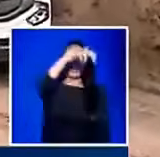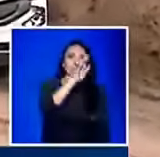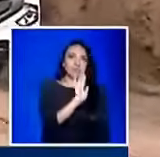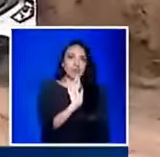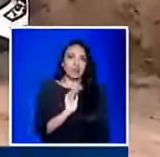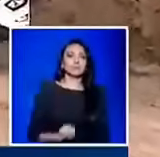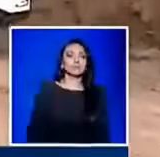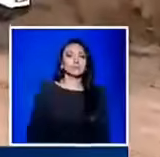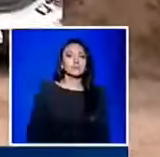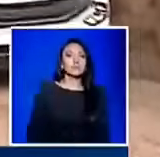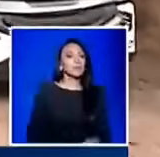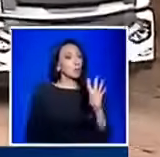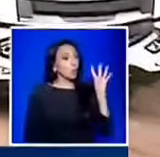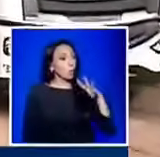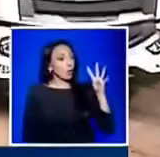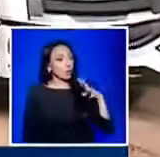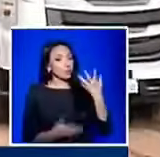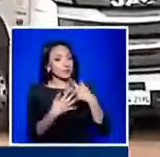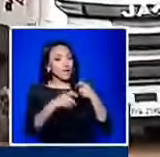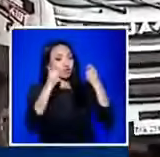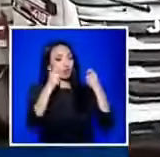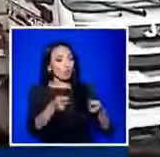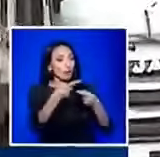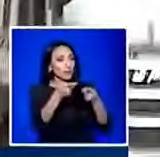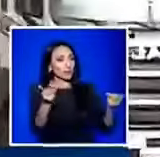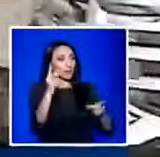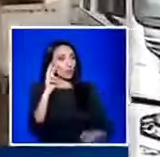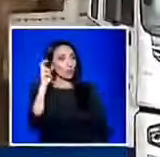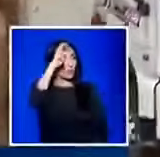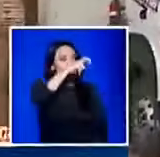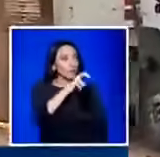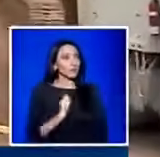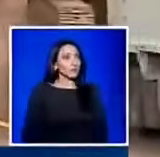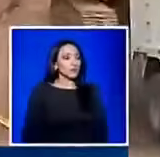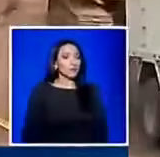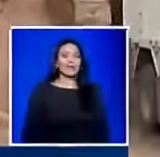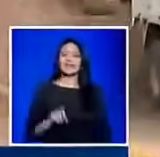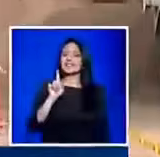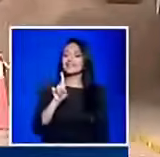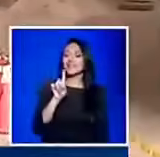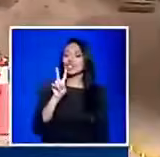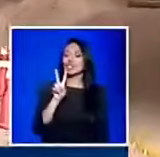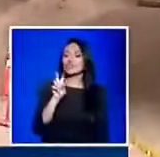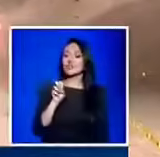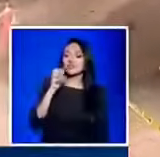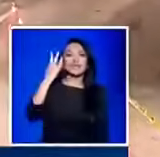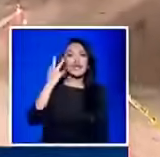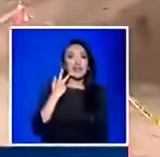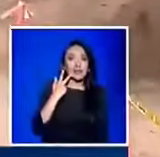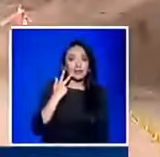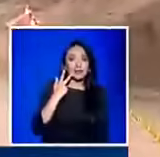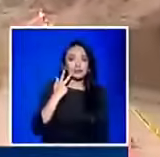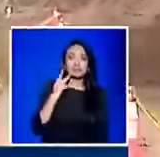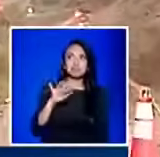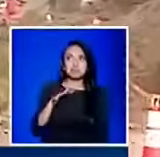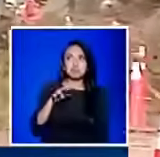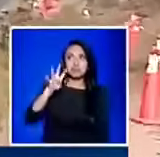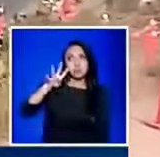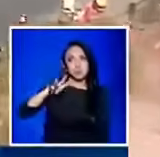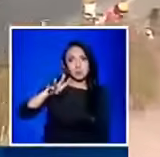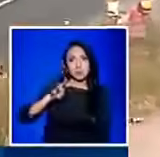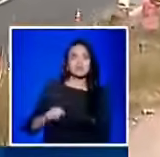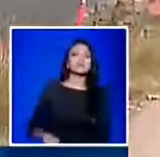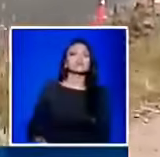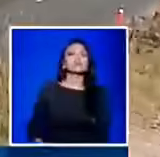dentro de 4 meses los vecinos ya contarían con este puente peatonal. En 120 días se considera ya la ejecución, inclusive estaremos